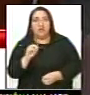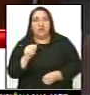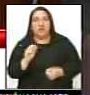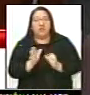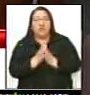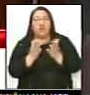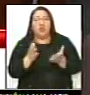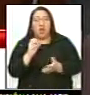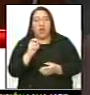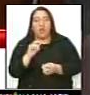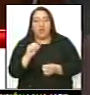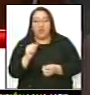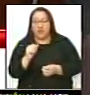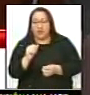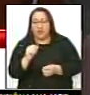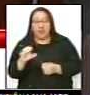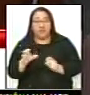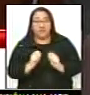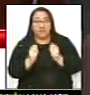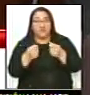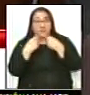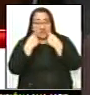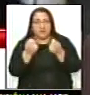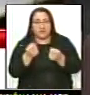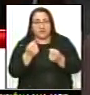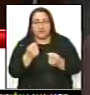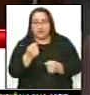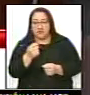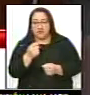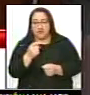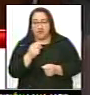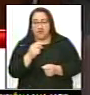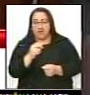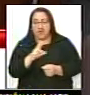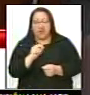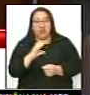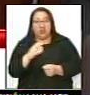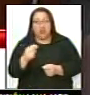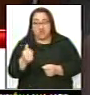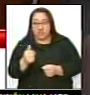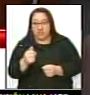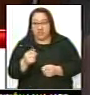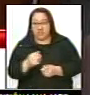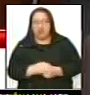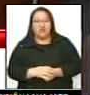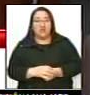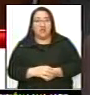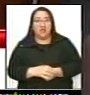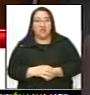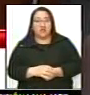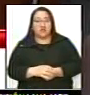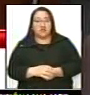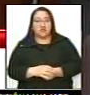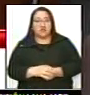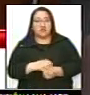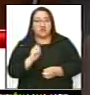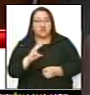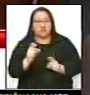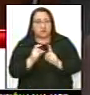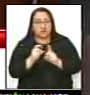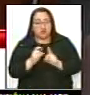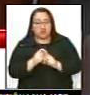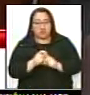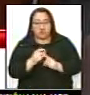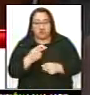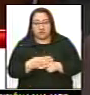comercio? Al hacer entrega del obsequio, el señor Temístoles Rocha, el del Rochabús famoso, pronunció expresivas